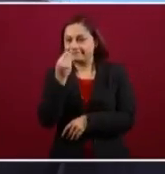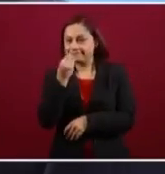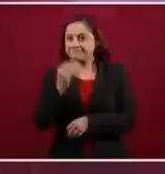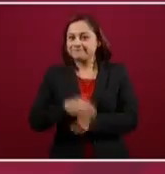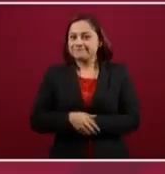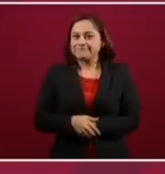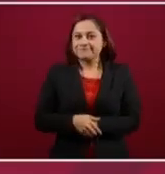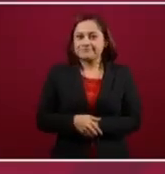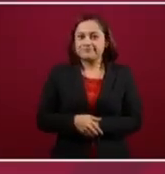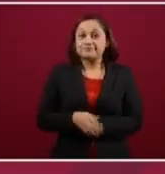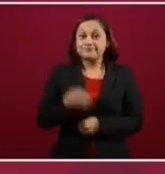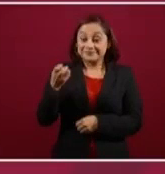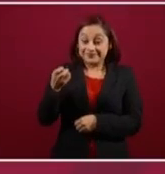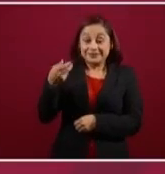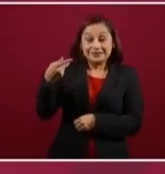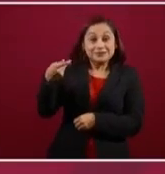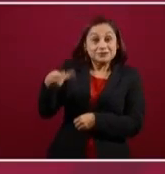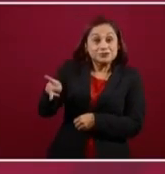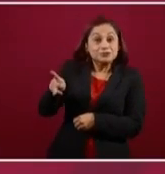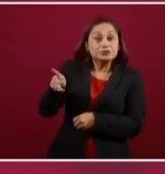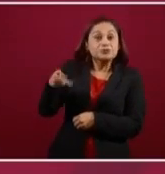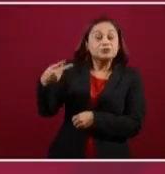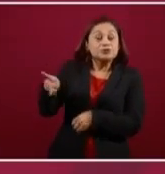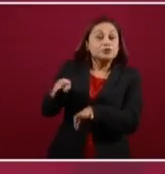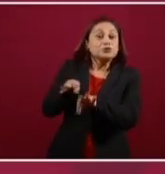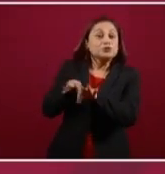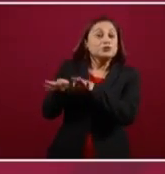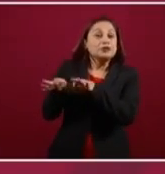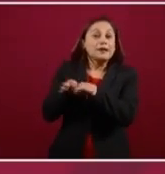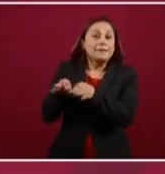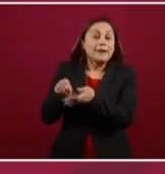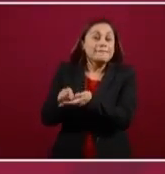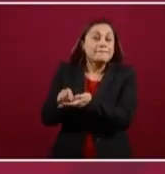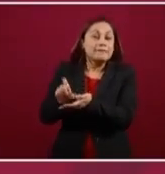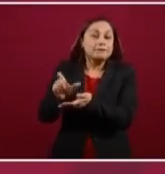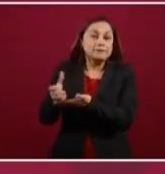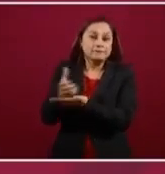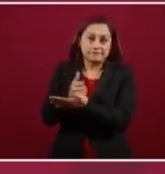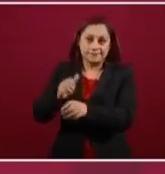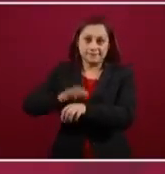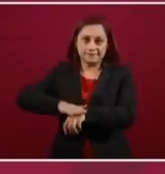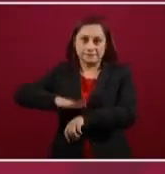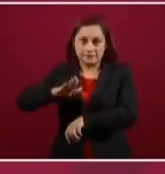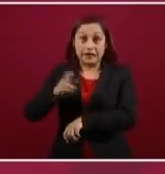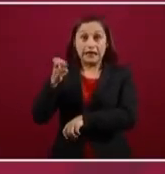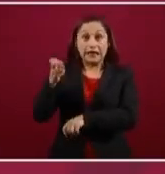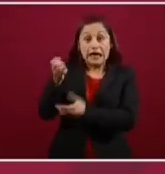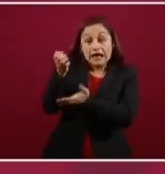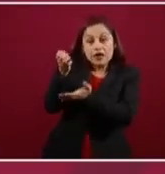Entonces, es un valor agregado. Esa economía popular